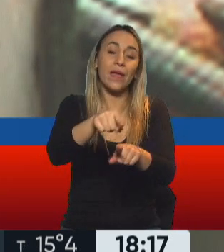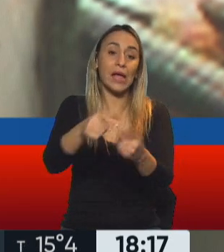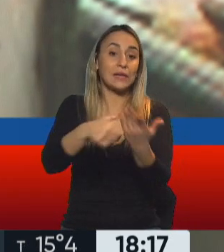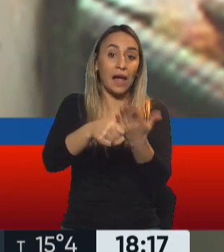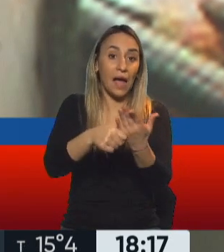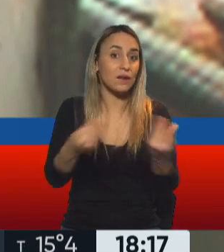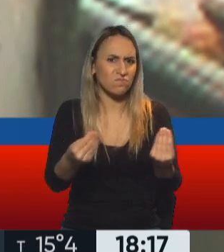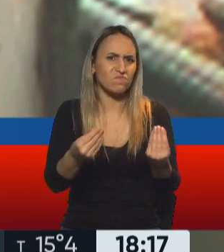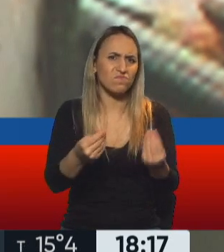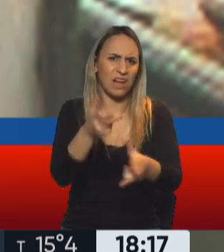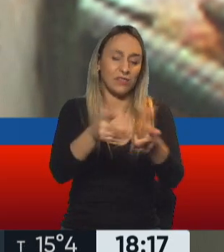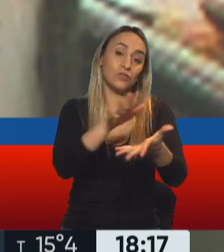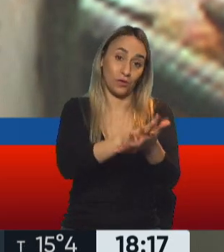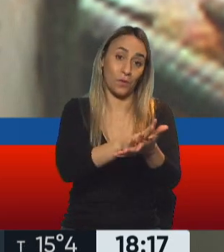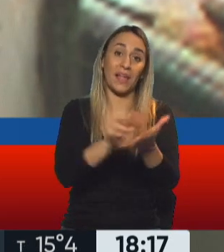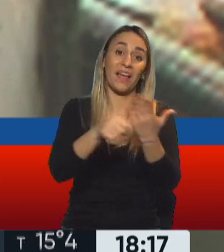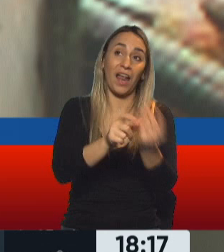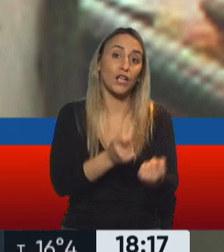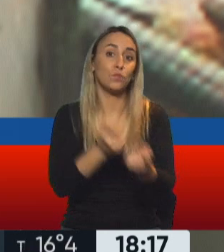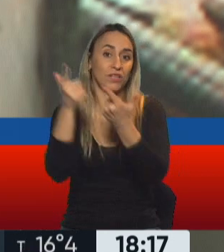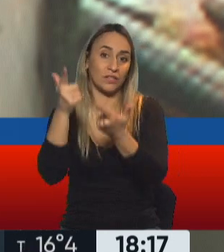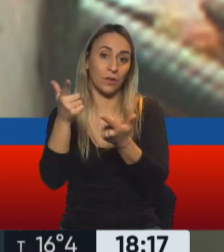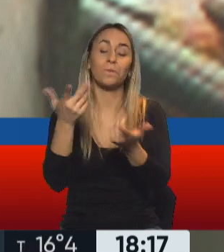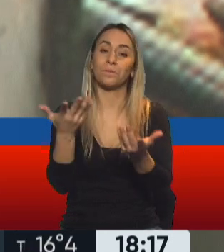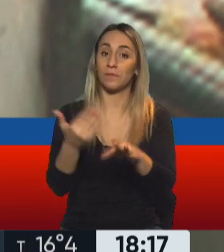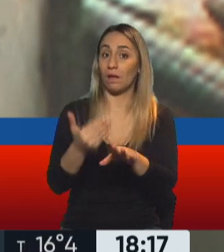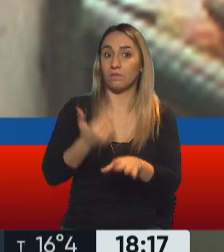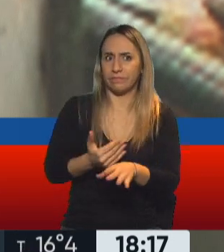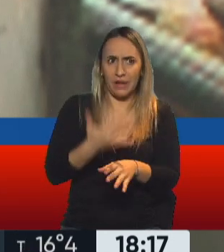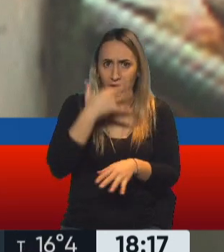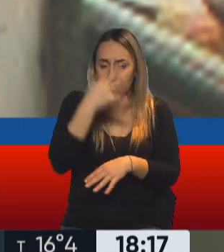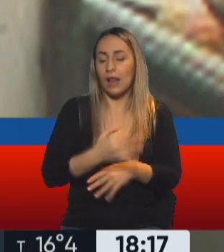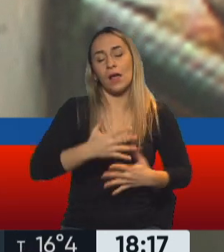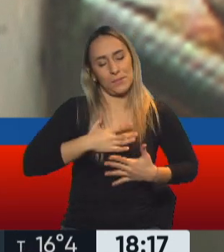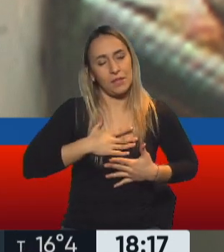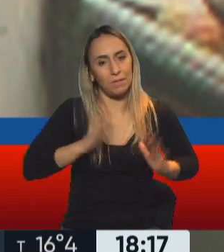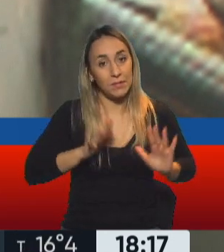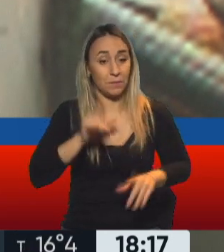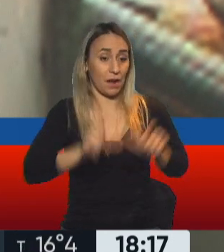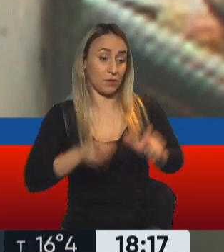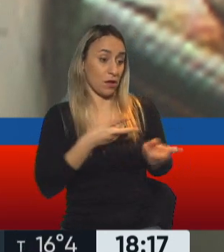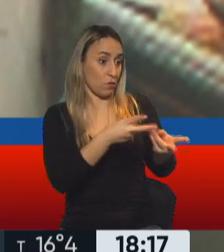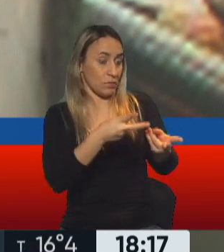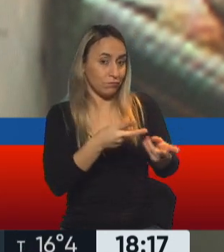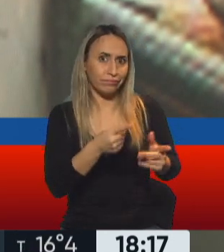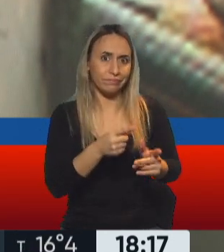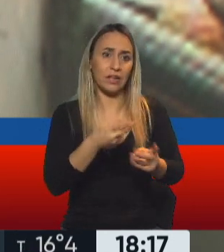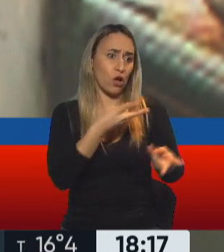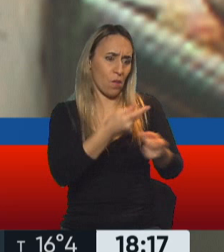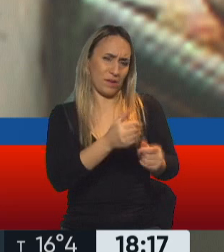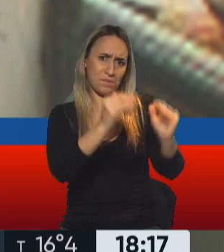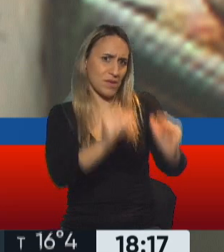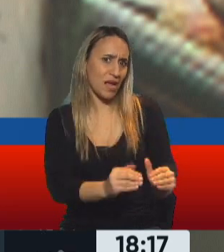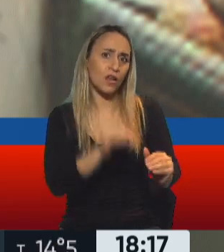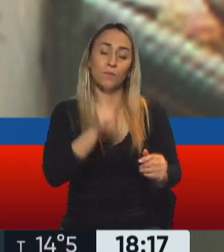claro, de las exportaciones de la carne, que después de niveles históricos, lamentablemente para los consumidores, ¿no? De caída en el consumo, de suba